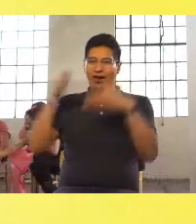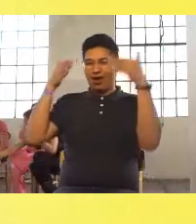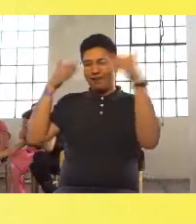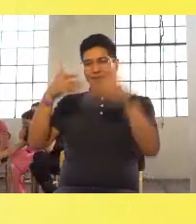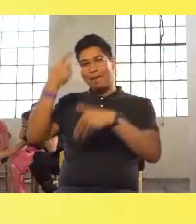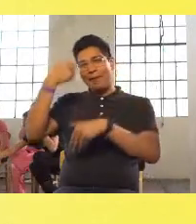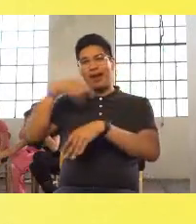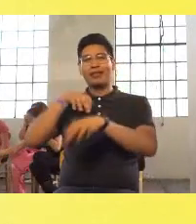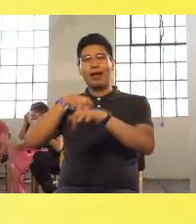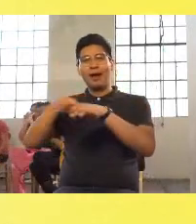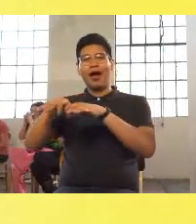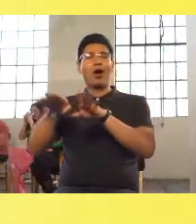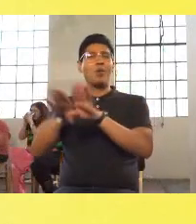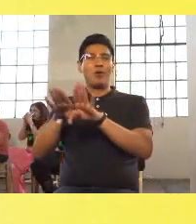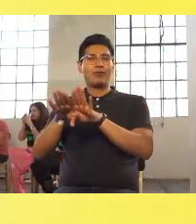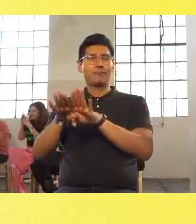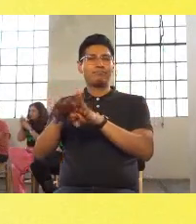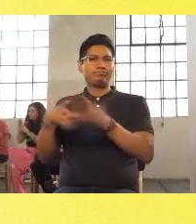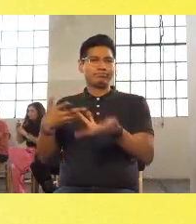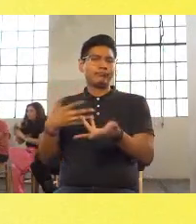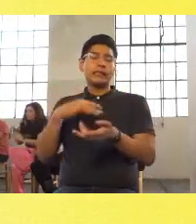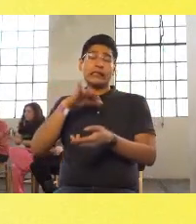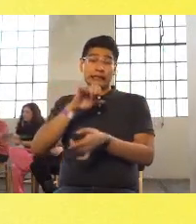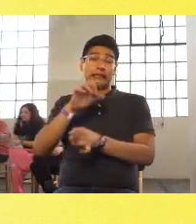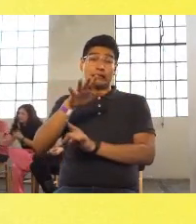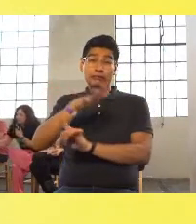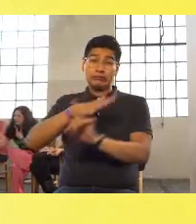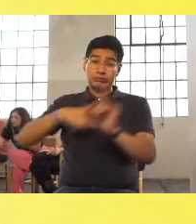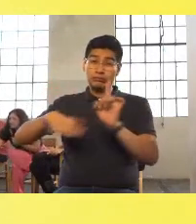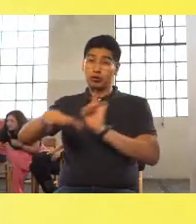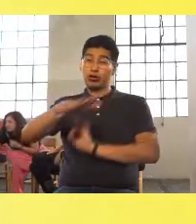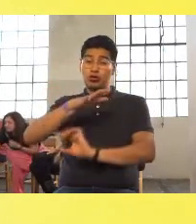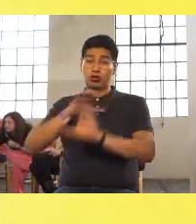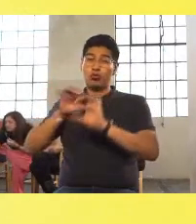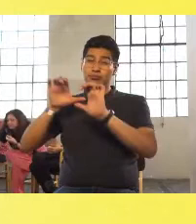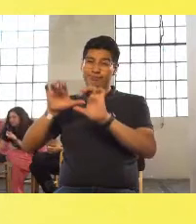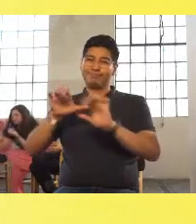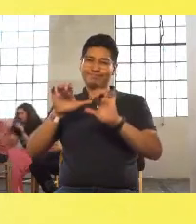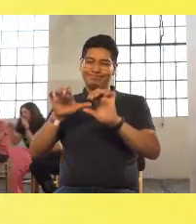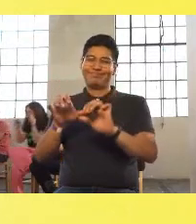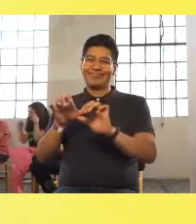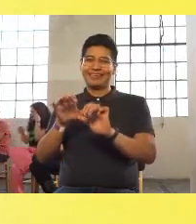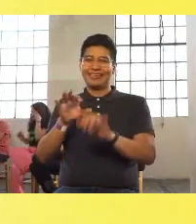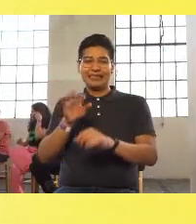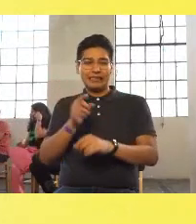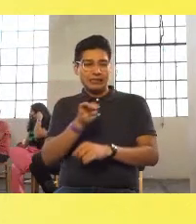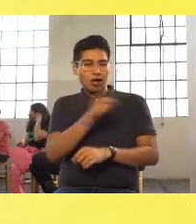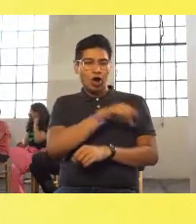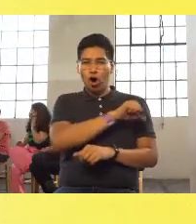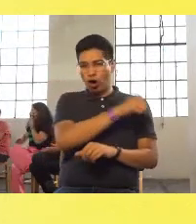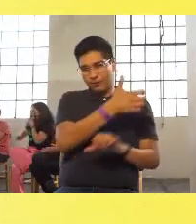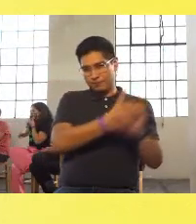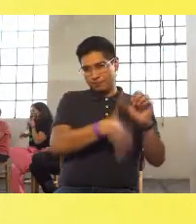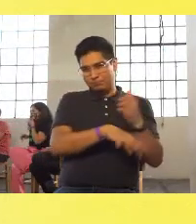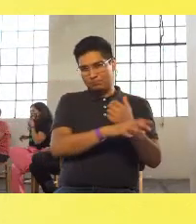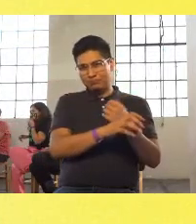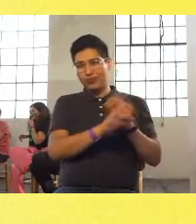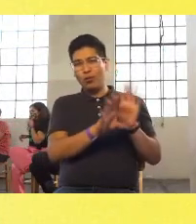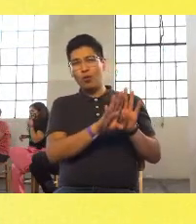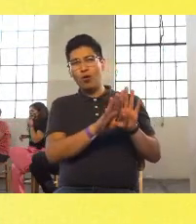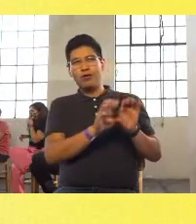este trabajo que está abordando como la lucha del estrés hídrico y voy a relajar un poco por acá. O sea, creo